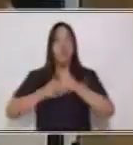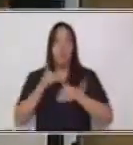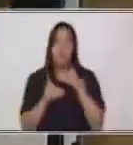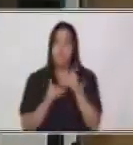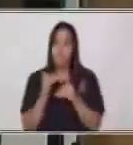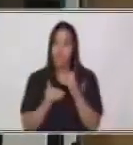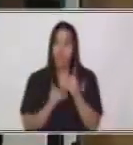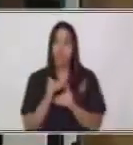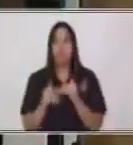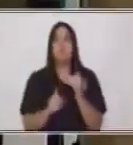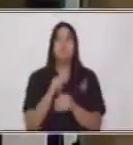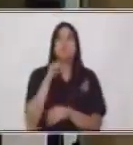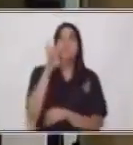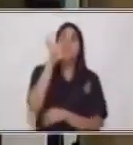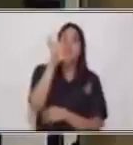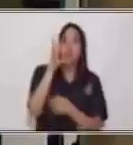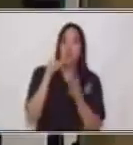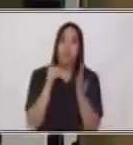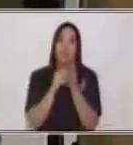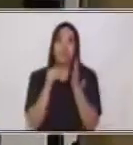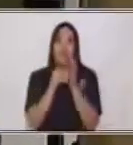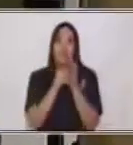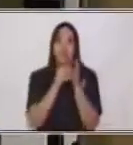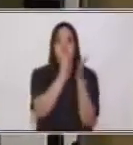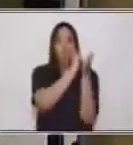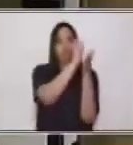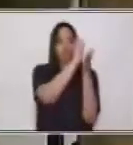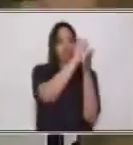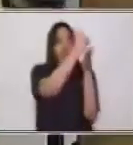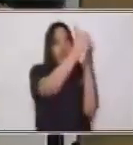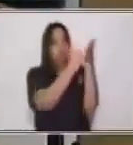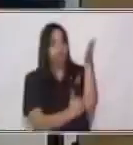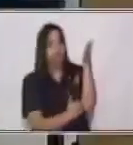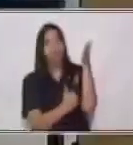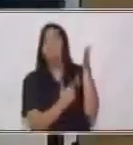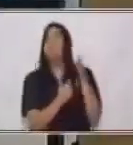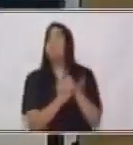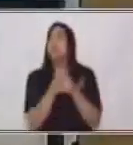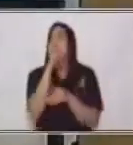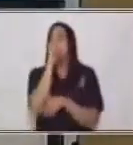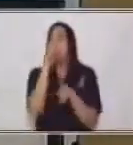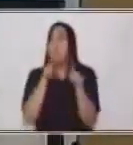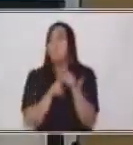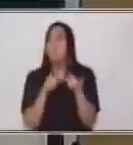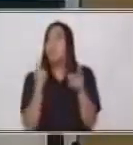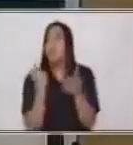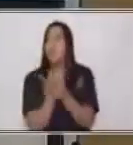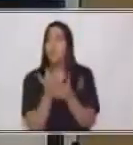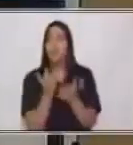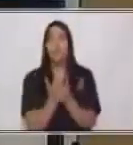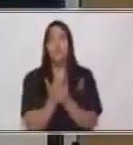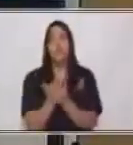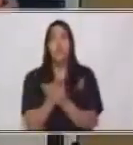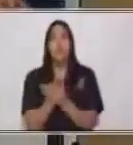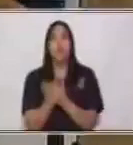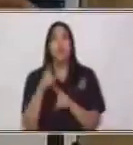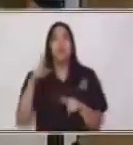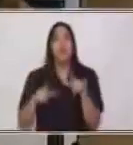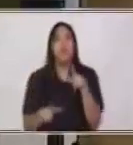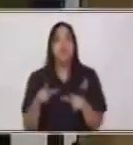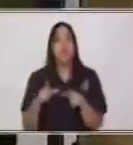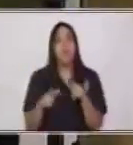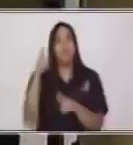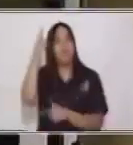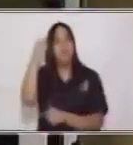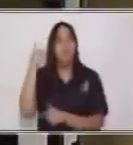higiénico, 5 quetzales. Y también compró una libra de frijol que